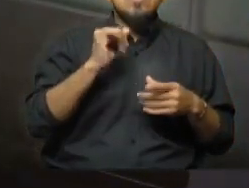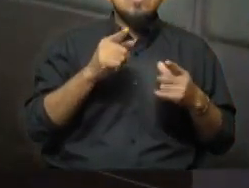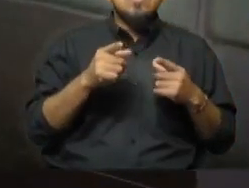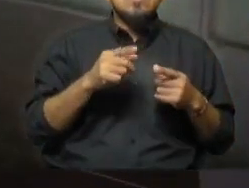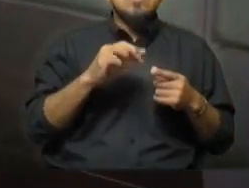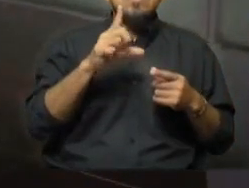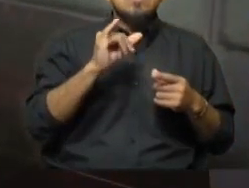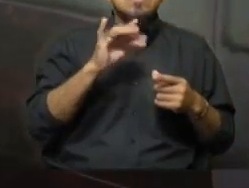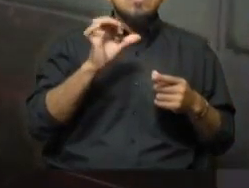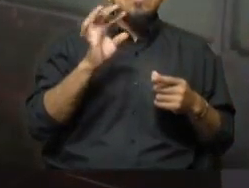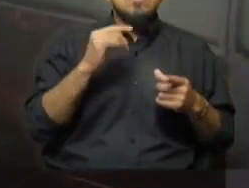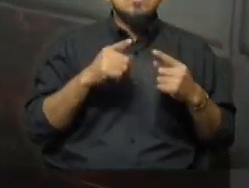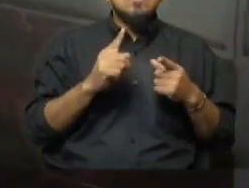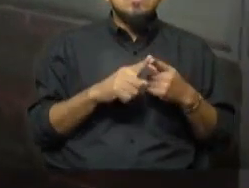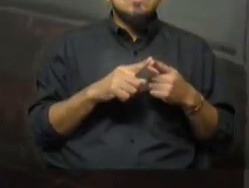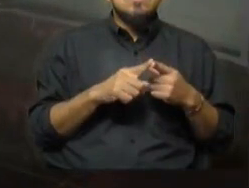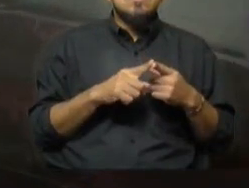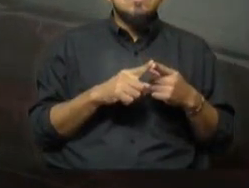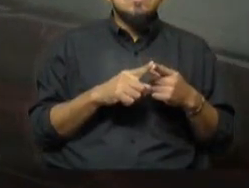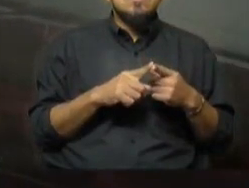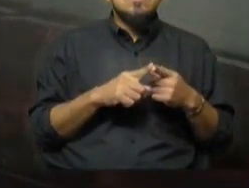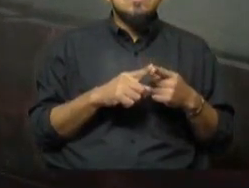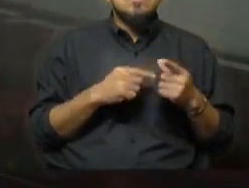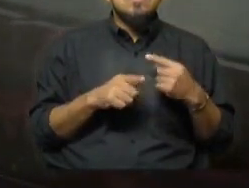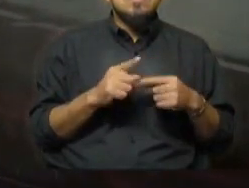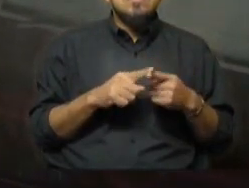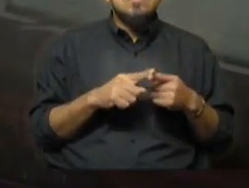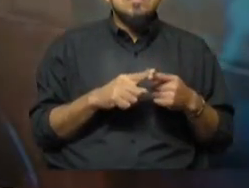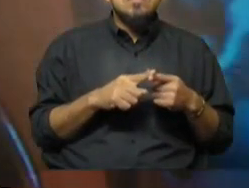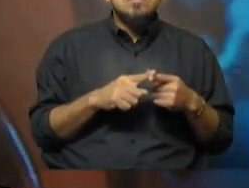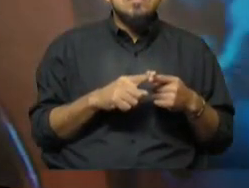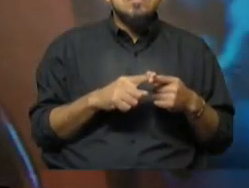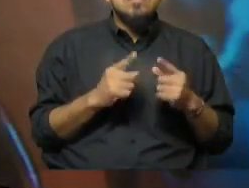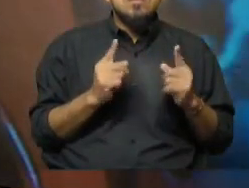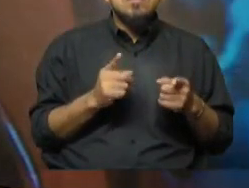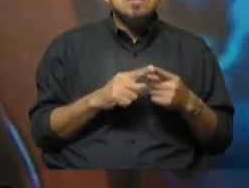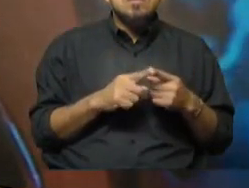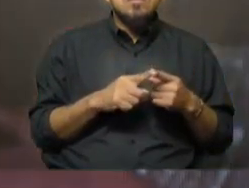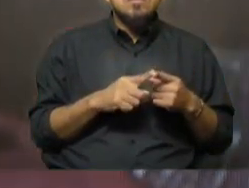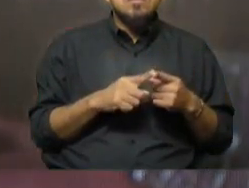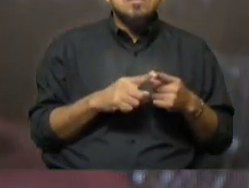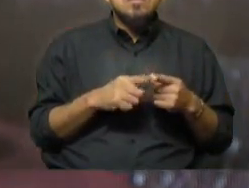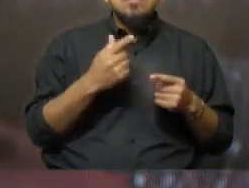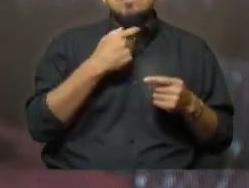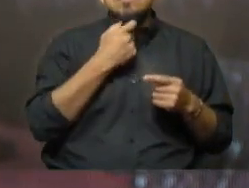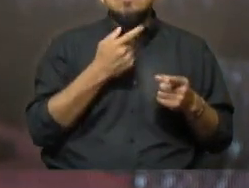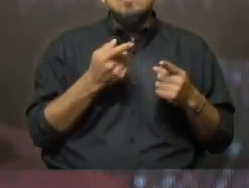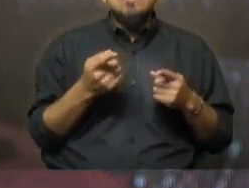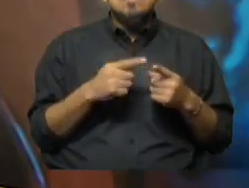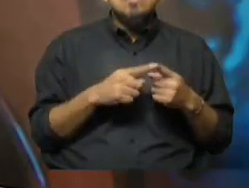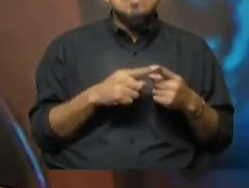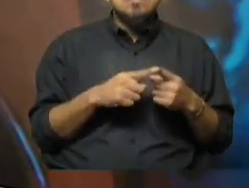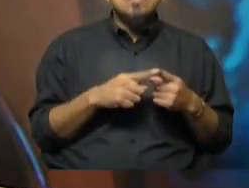Diego, cuántas cantantes femeninas tenés. Soy más de los podcasts en Spotify, pero... Bueno, también, en ese caso también. ¿Qué voces escuchás en los podcasts? Y nosotras las mujeres